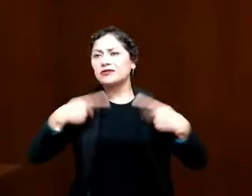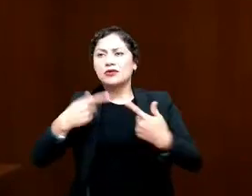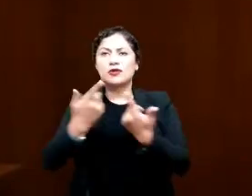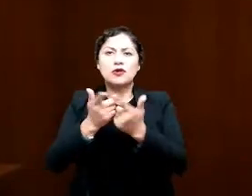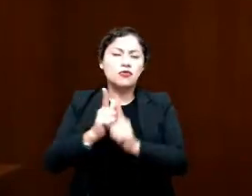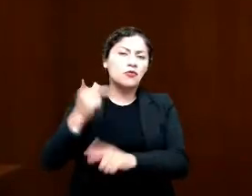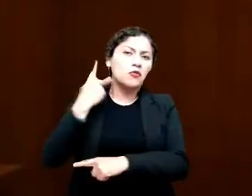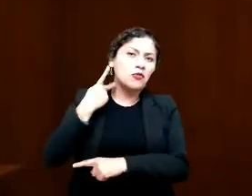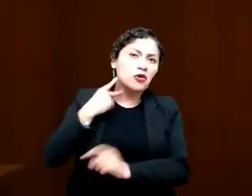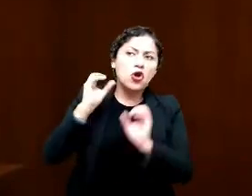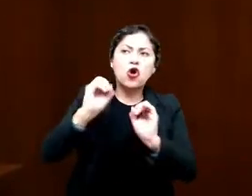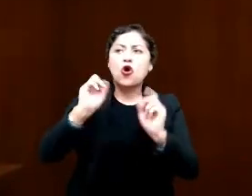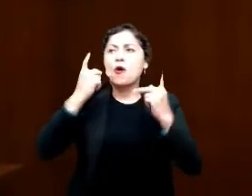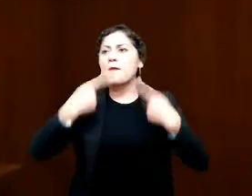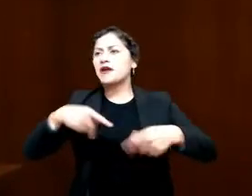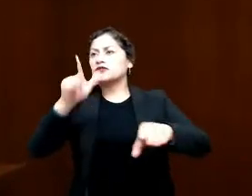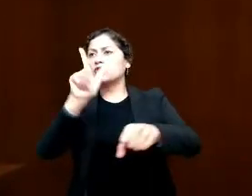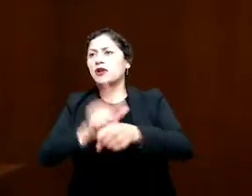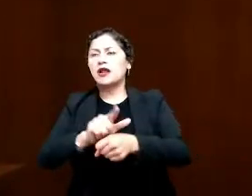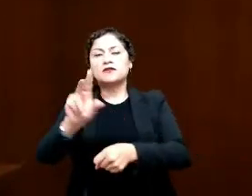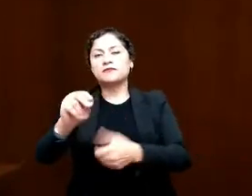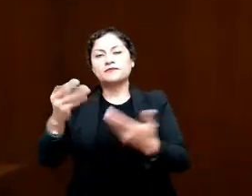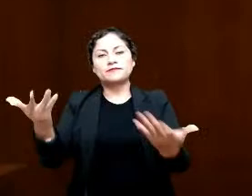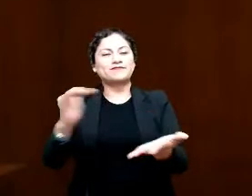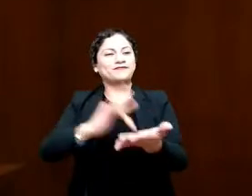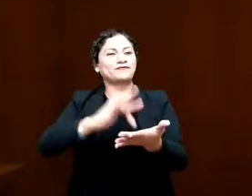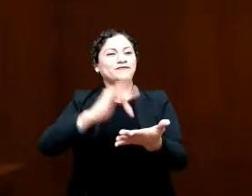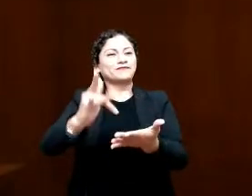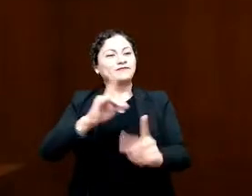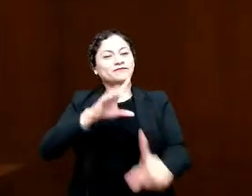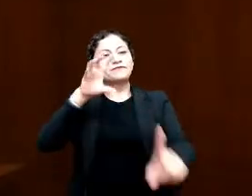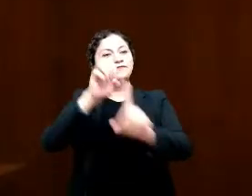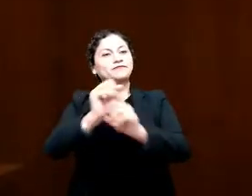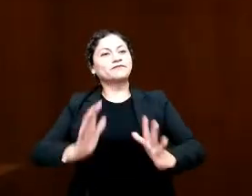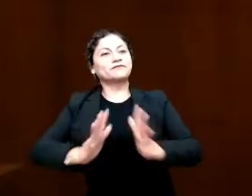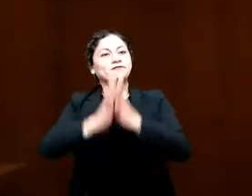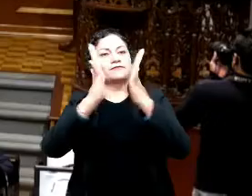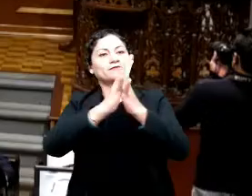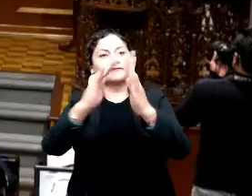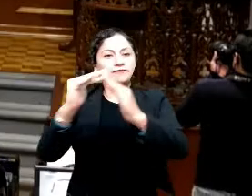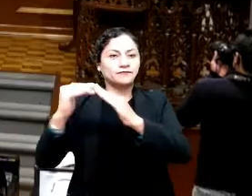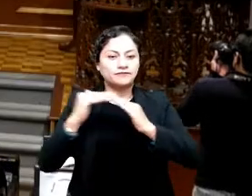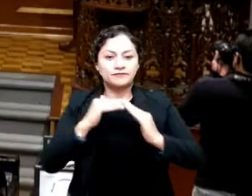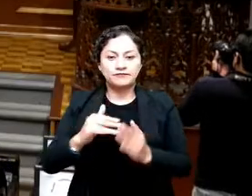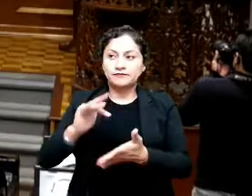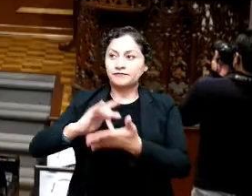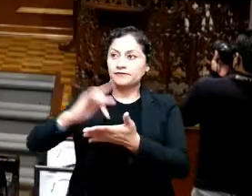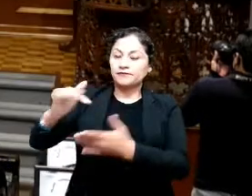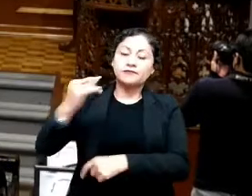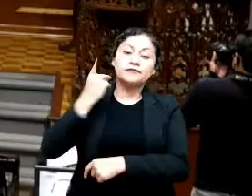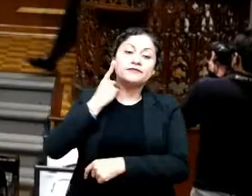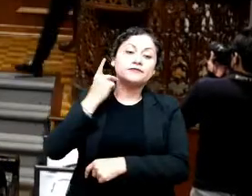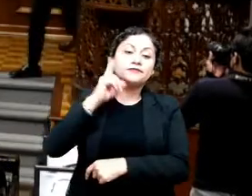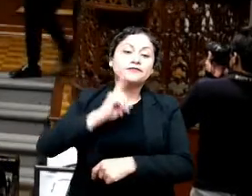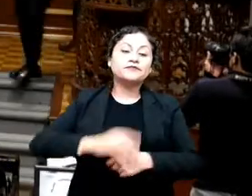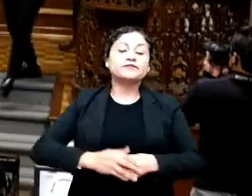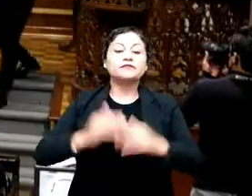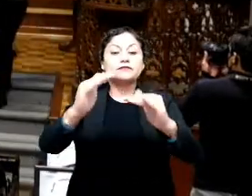proyectos personales. Muchísimas gracias y que sea por el bien de la democracia. Gracias, diputada. Se le concede el uso de la